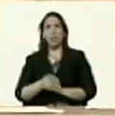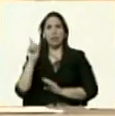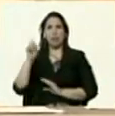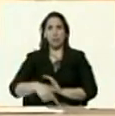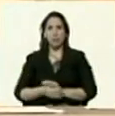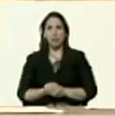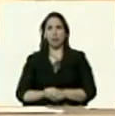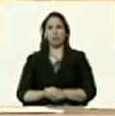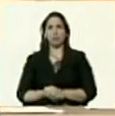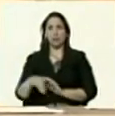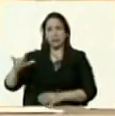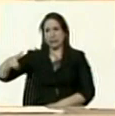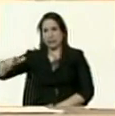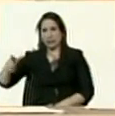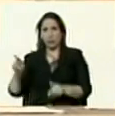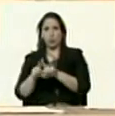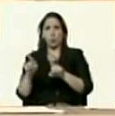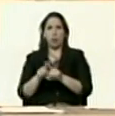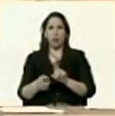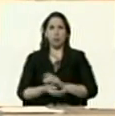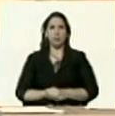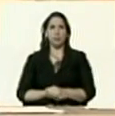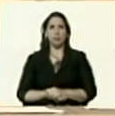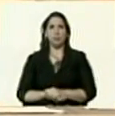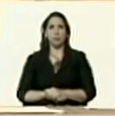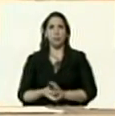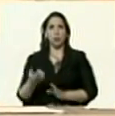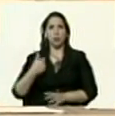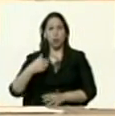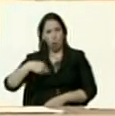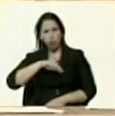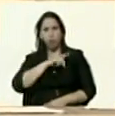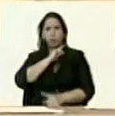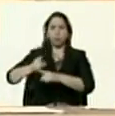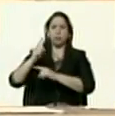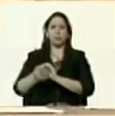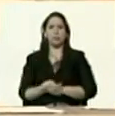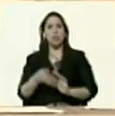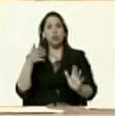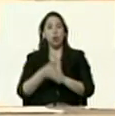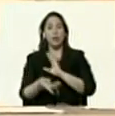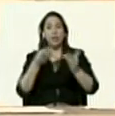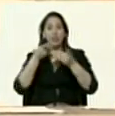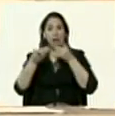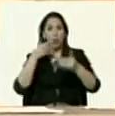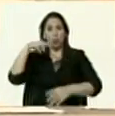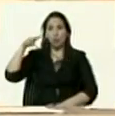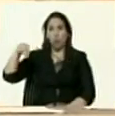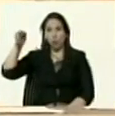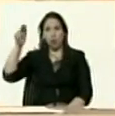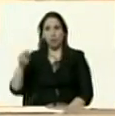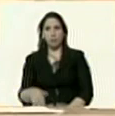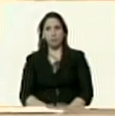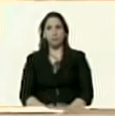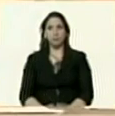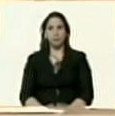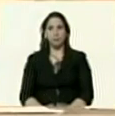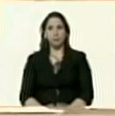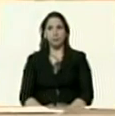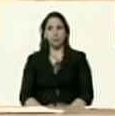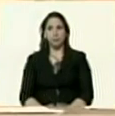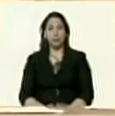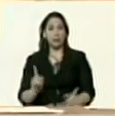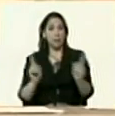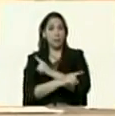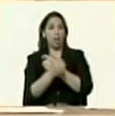es un mamotreto. Y así lo denunciamos. Sobre el diálogo en Noruega, han cambiado